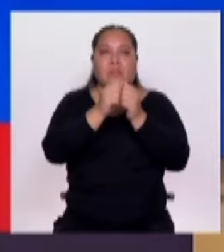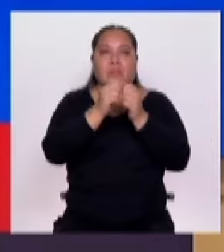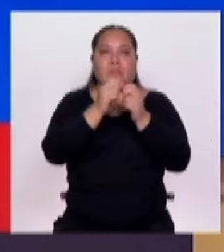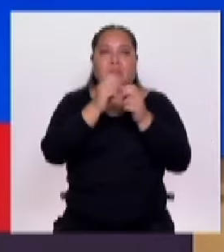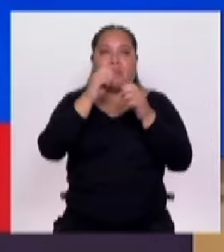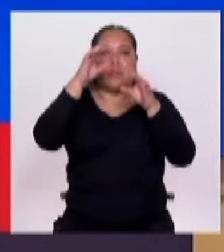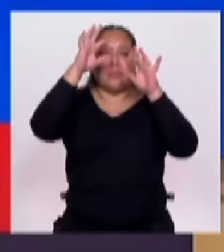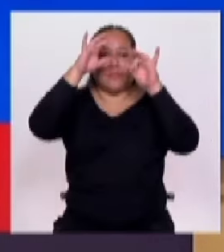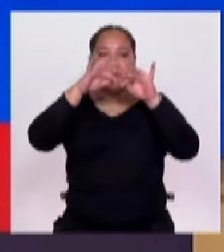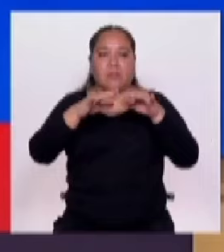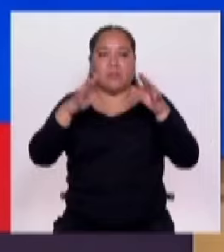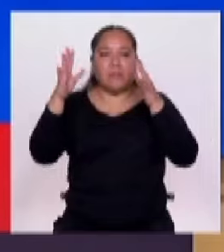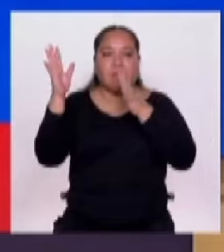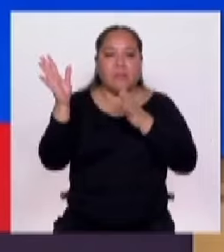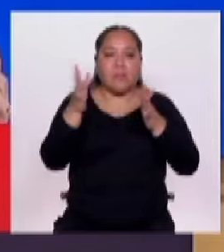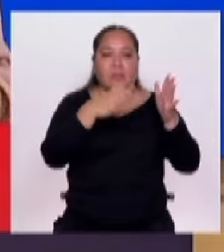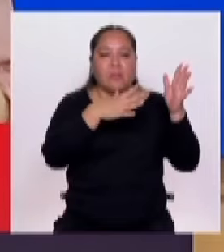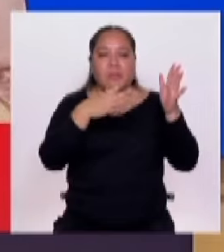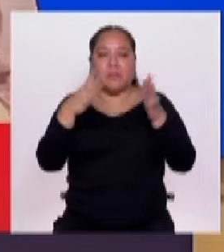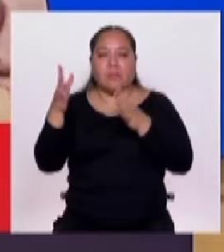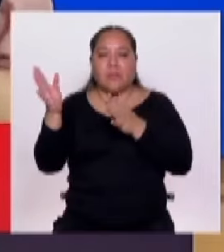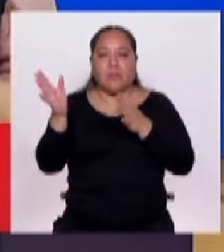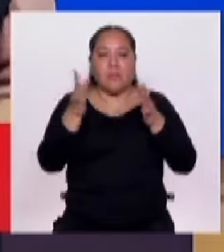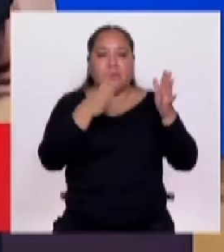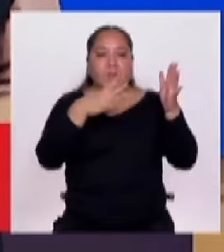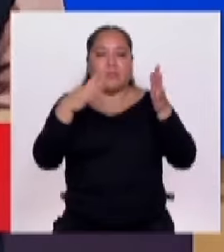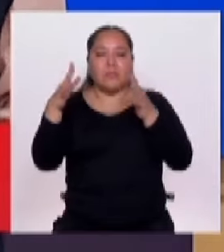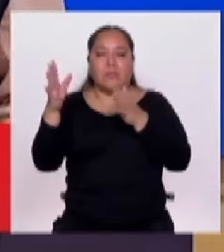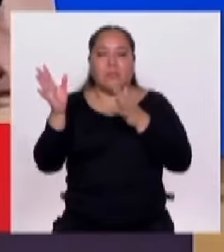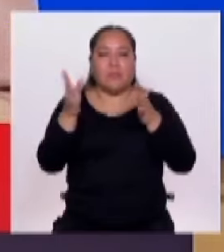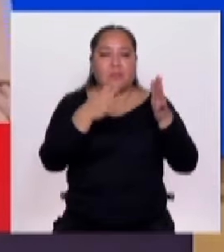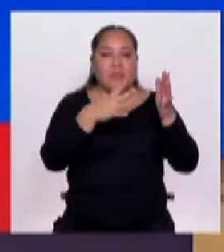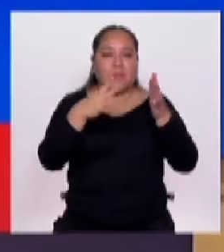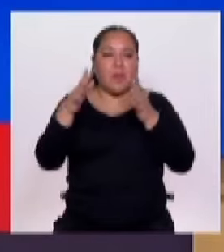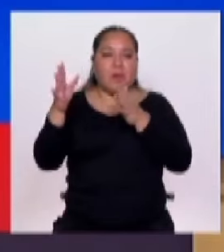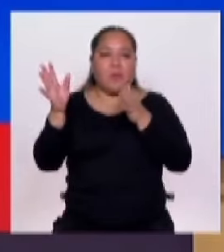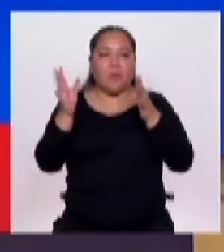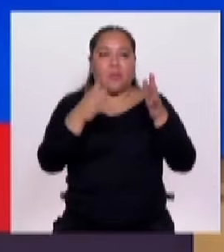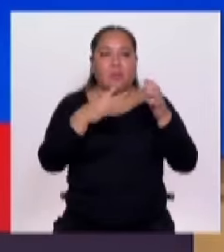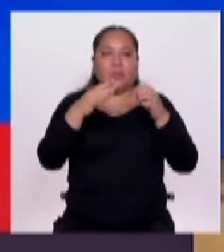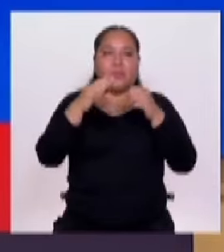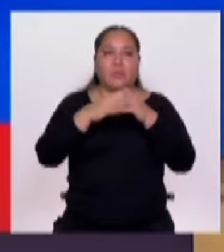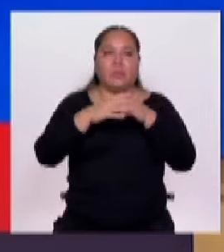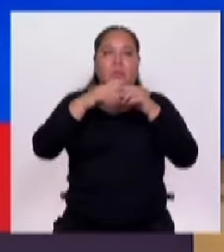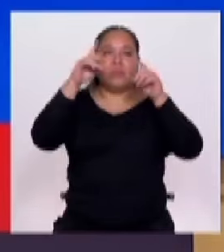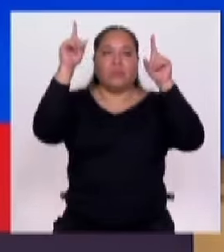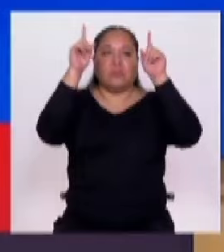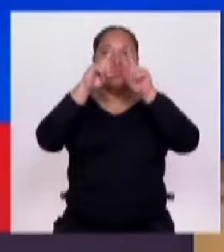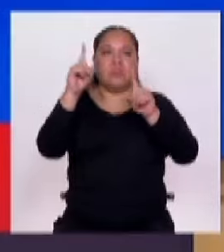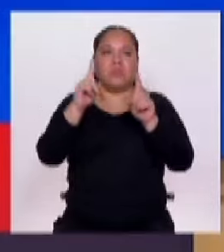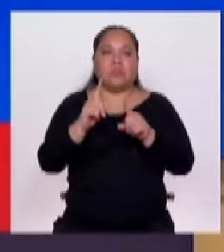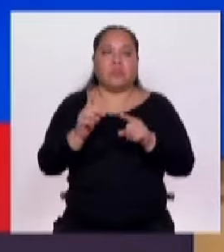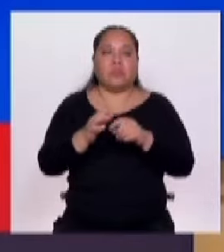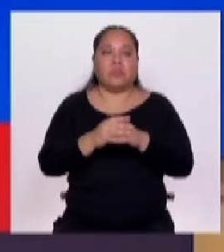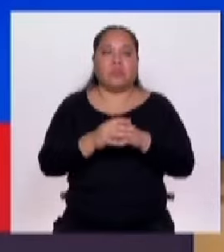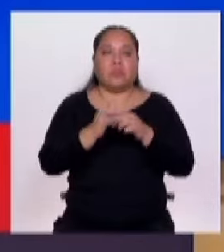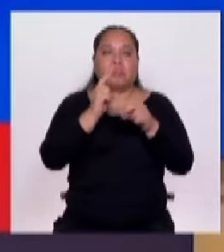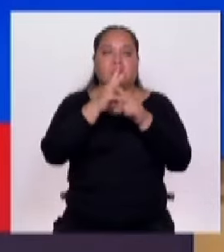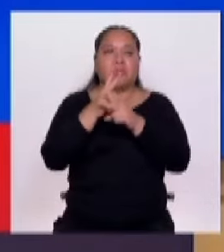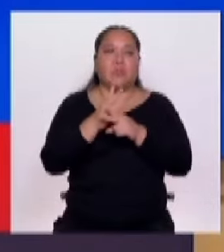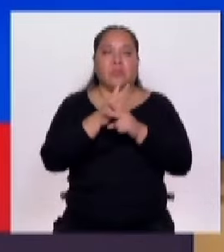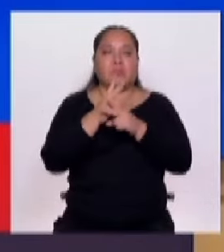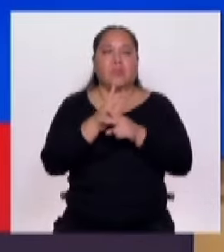es usual de ráfagas de vientos Y descargas eléctricas Por lo cual también se les recomienda evitar exponerse a las descargas eléctricas y en lo